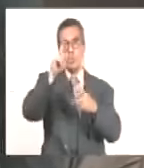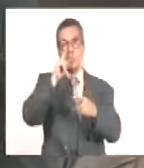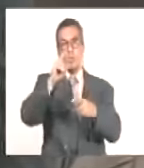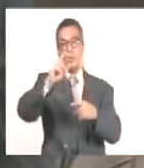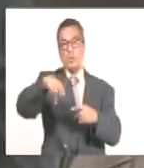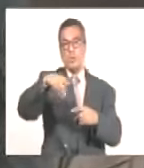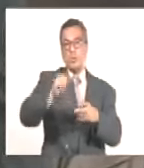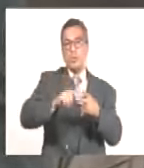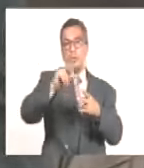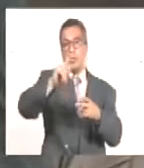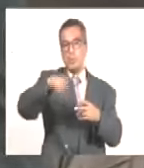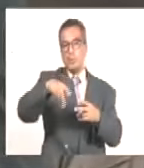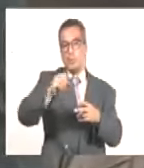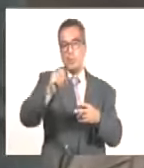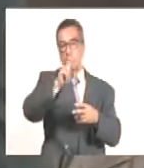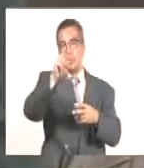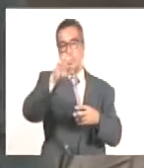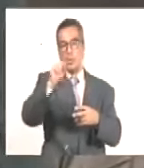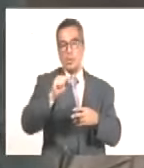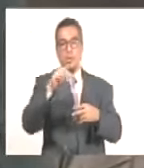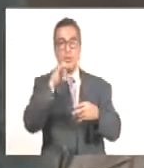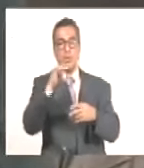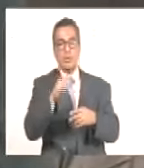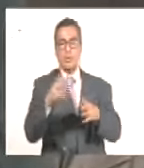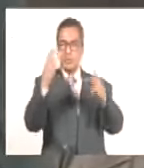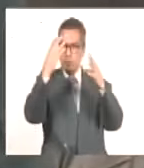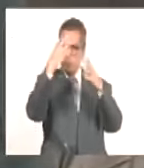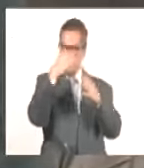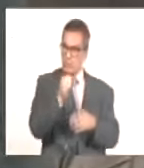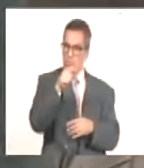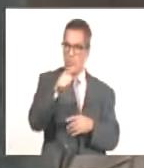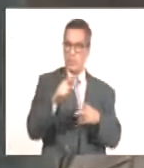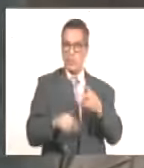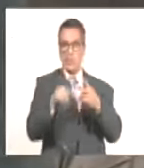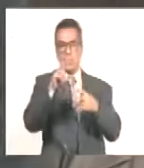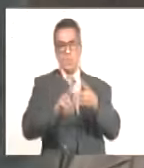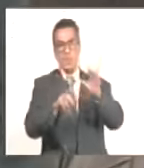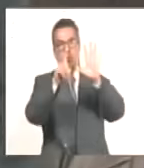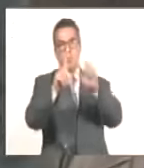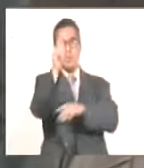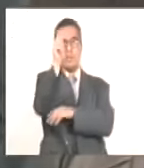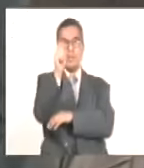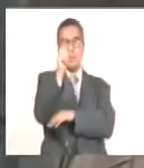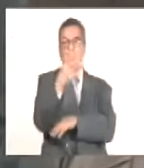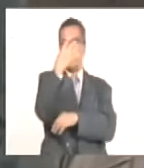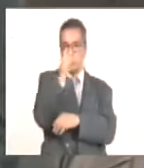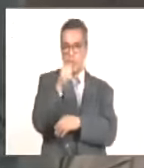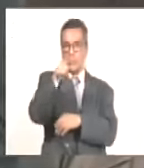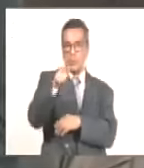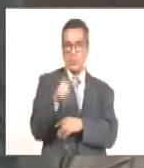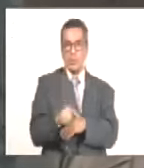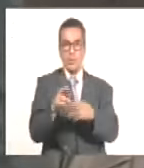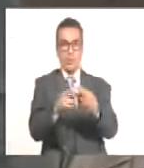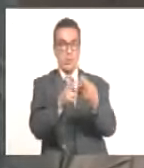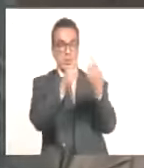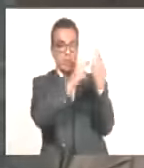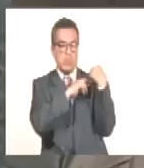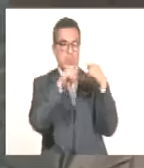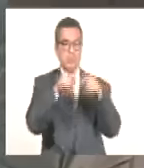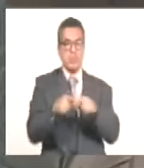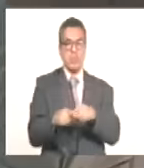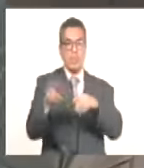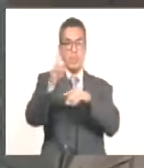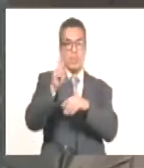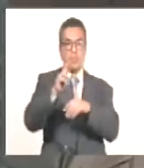Padrón y Porras, y fue un mensaje de entendimiento. Fuimos 6 diputados que entendimos que estábamos en representación de